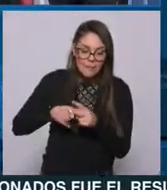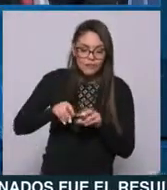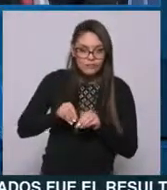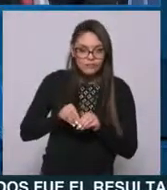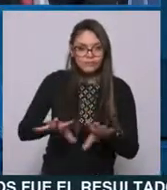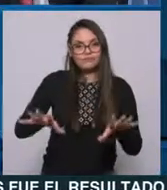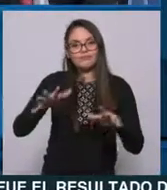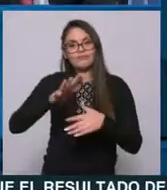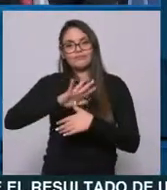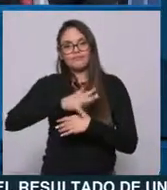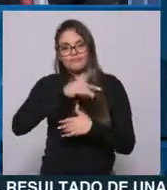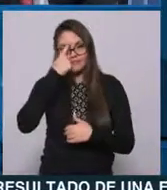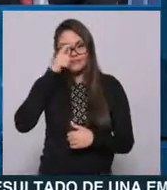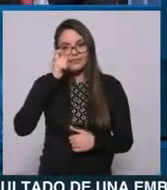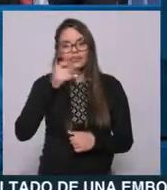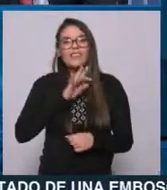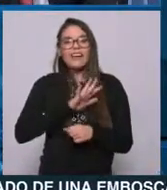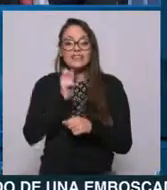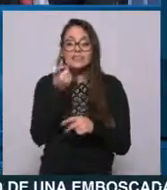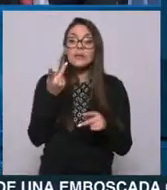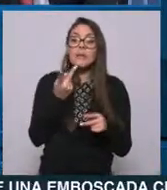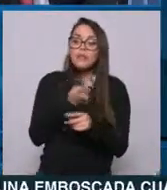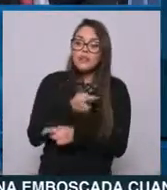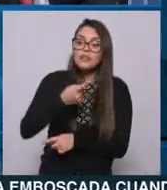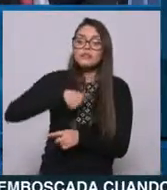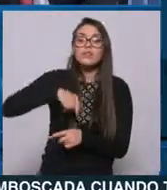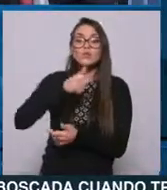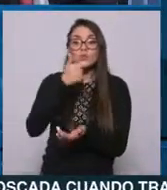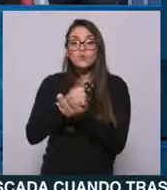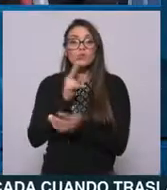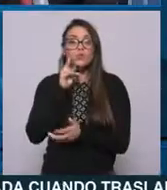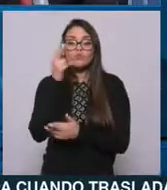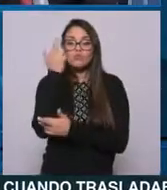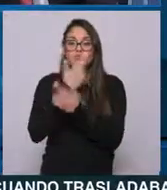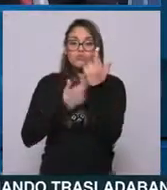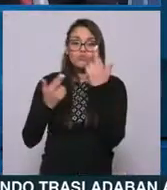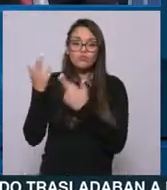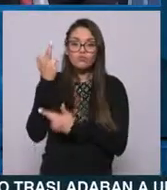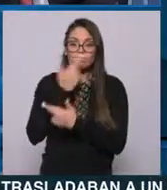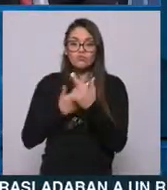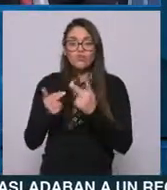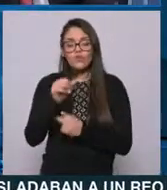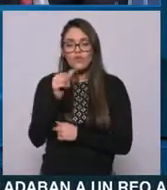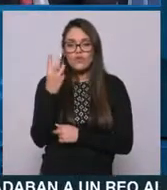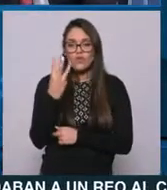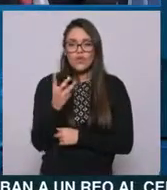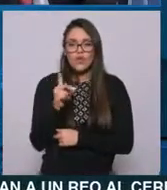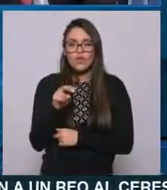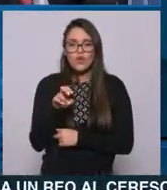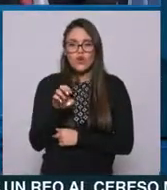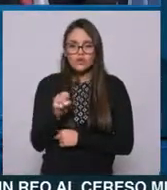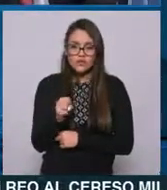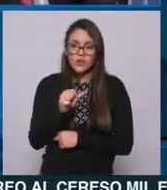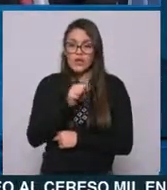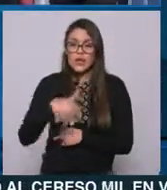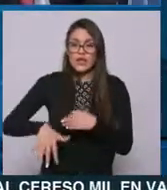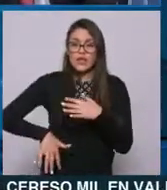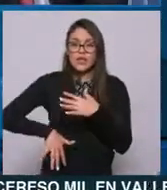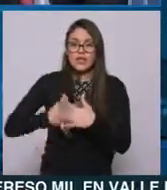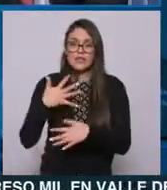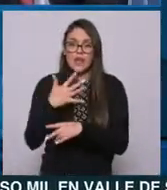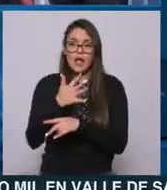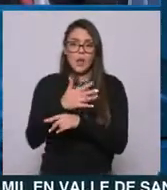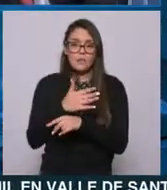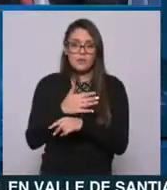para hacer una evaluación de lo que estaba pasando en la ciudad. Tuvimos 3 drones y 15 ambulancias.